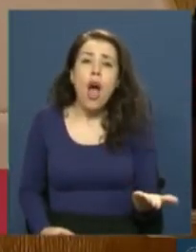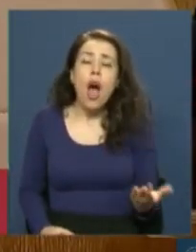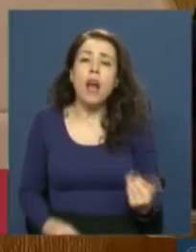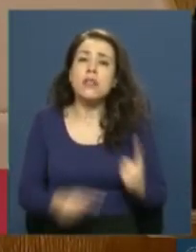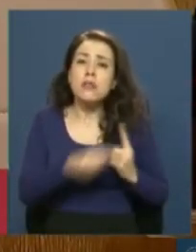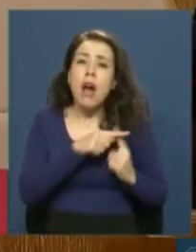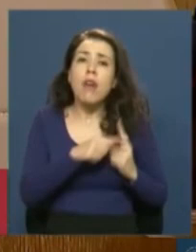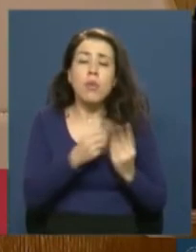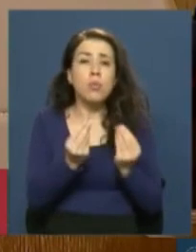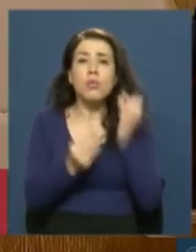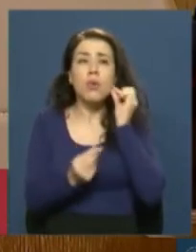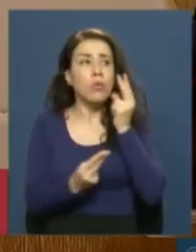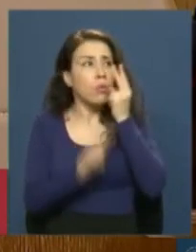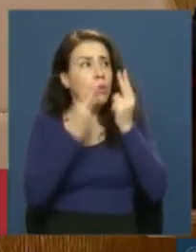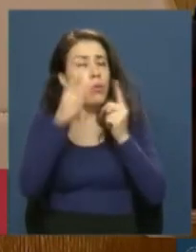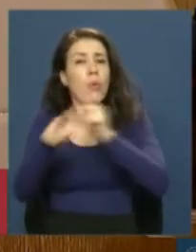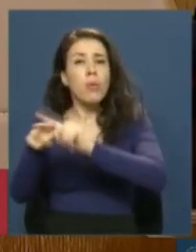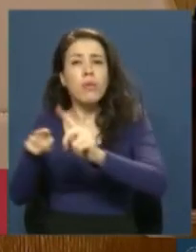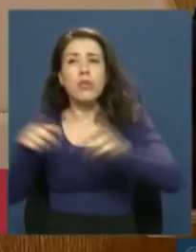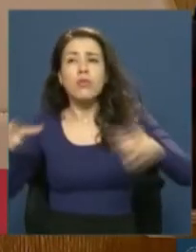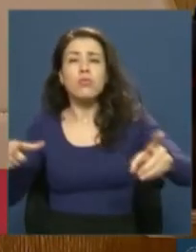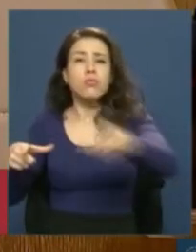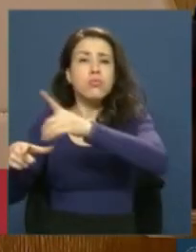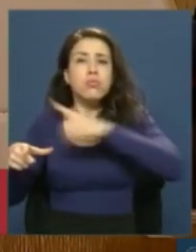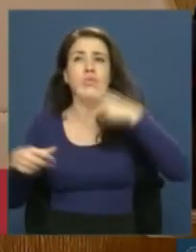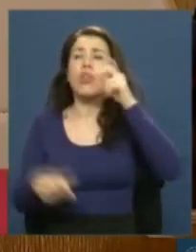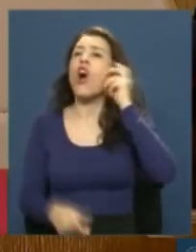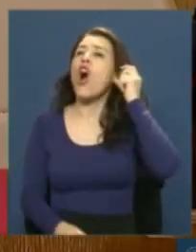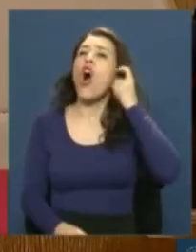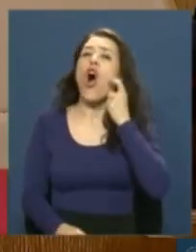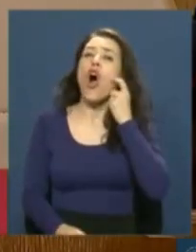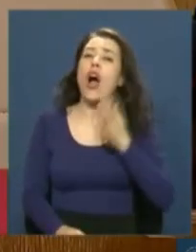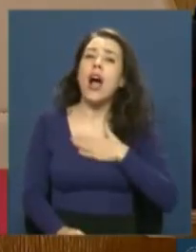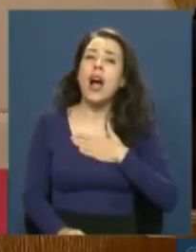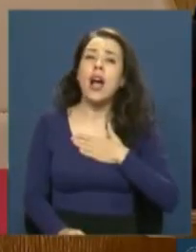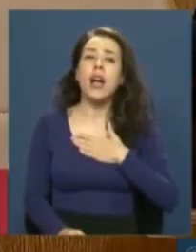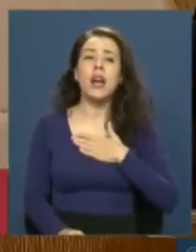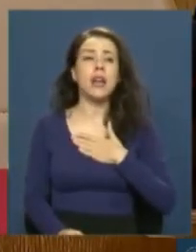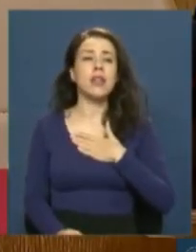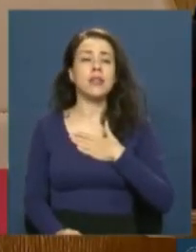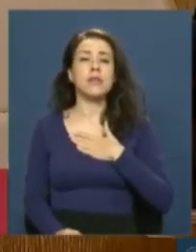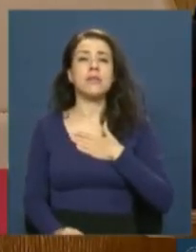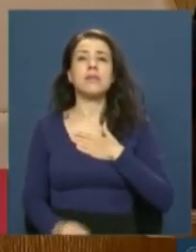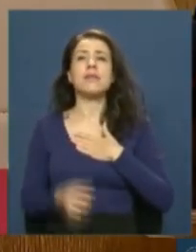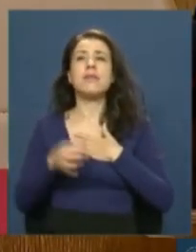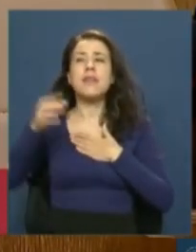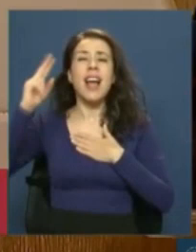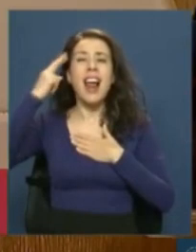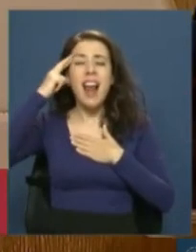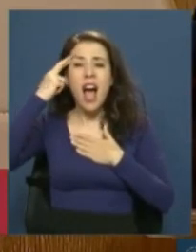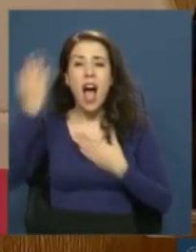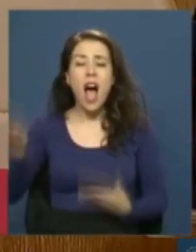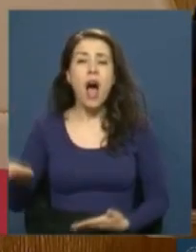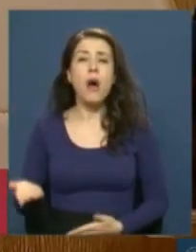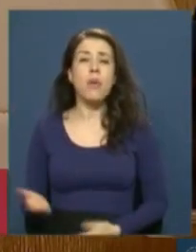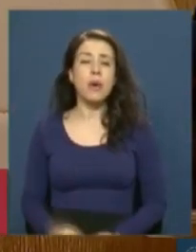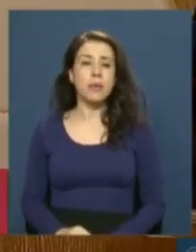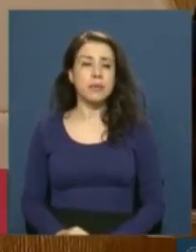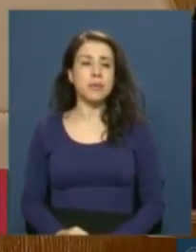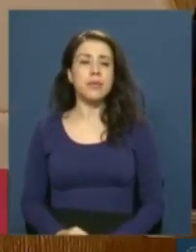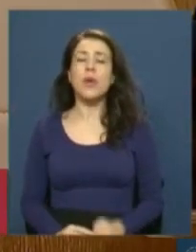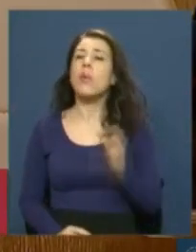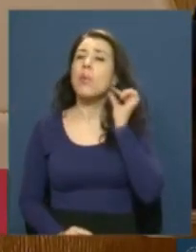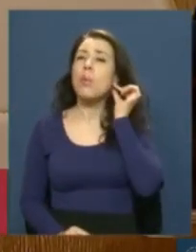tantas que hemos conocido los distintos sectores de la región de o'higgins en mi caso tanto en los sectores urbanos de rancagua como también en los sectores rurales